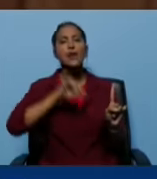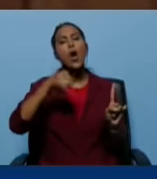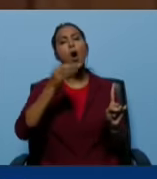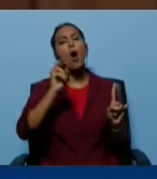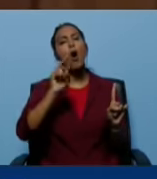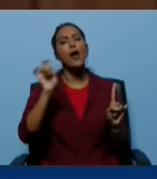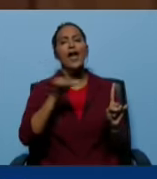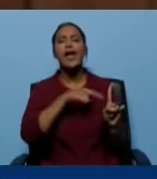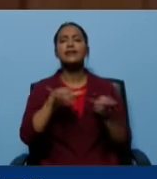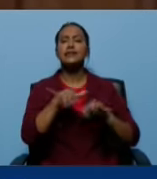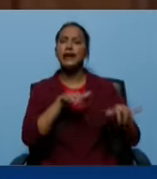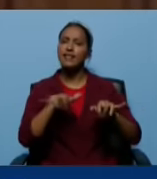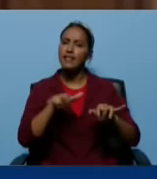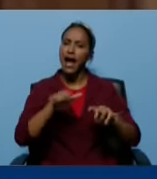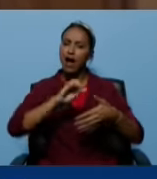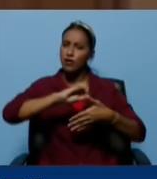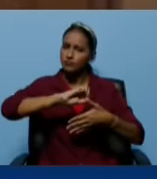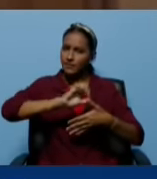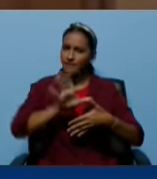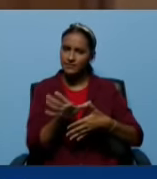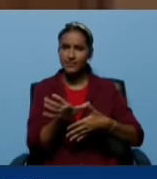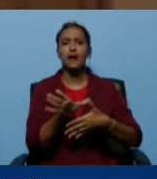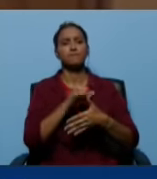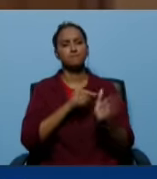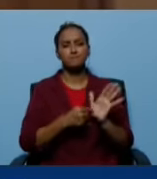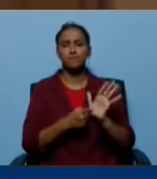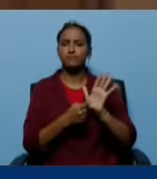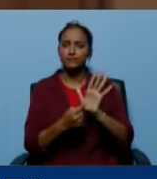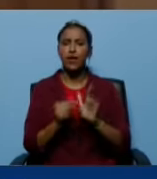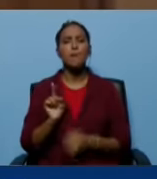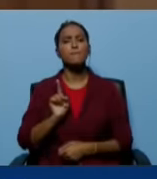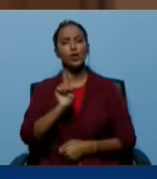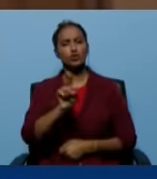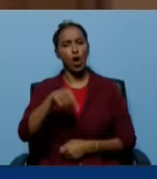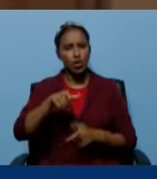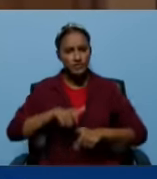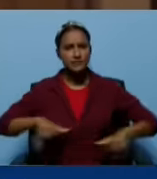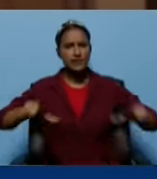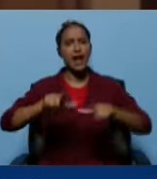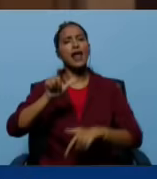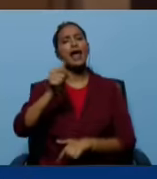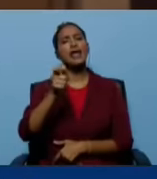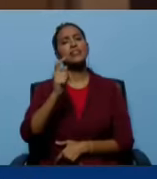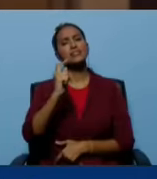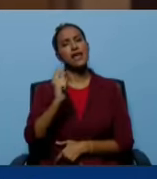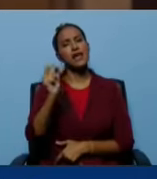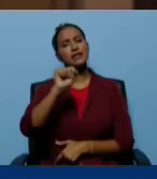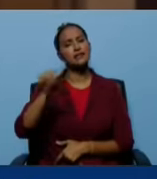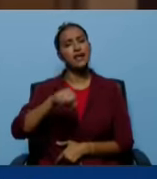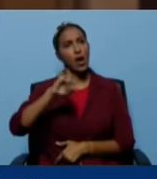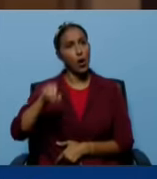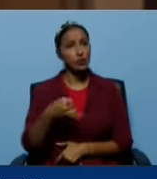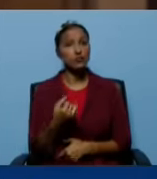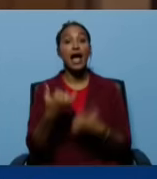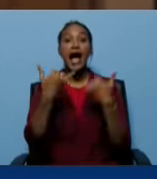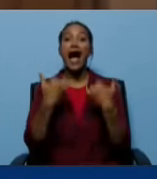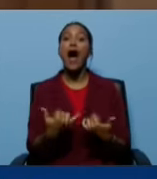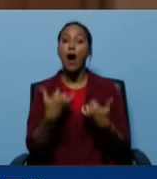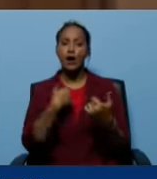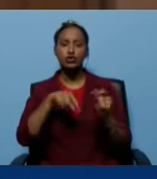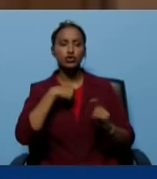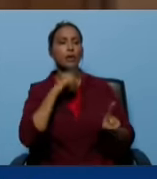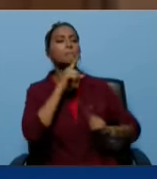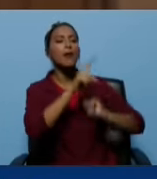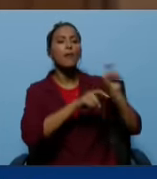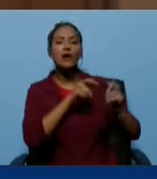acá en esta comparecencia que ha hecho la Sala Electoral del Tribunal Supremo de Justicia. Ahora nosotros vamos a conversar con el vicepresidente sectorial